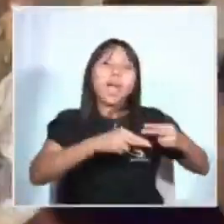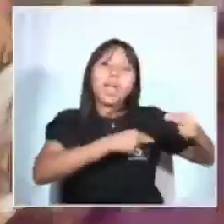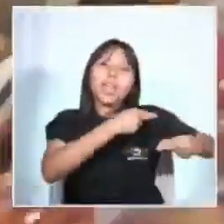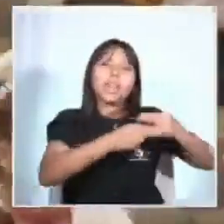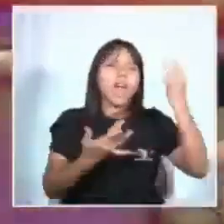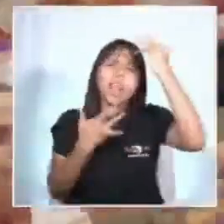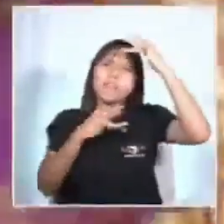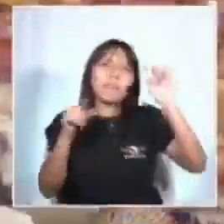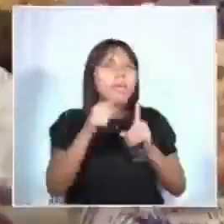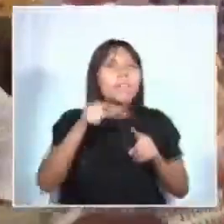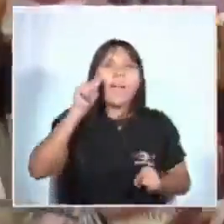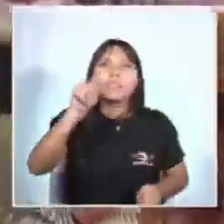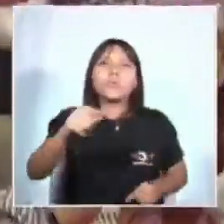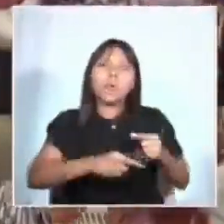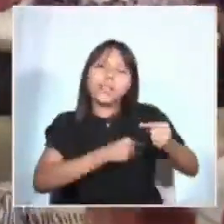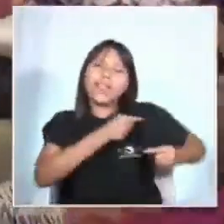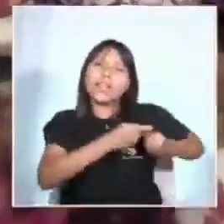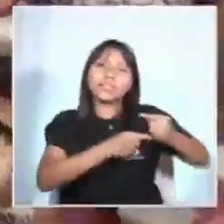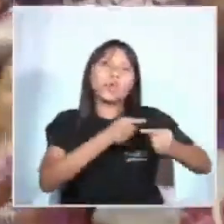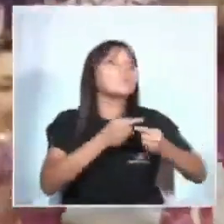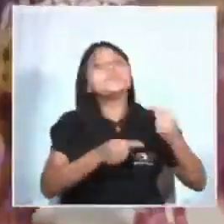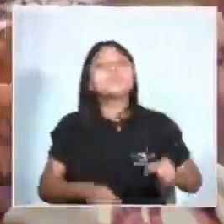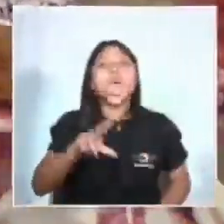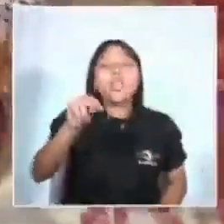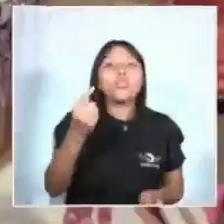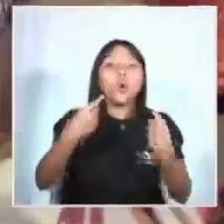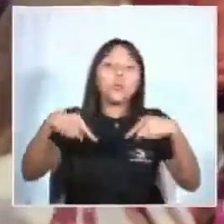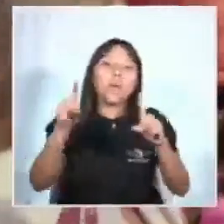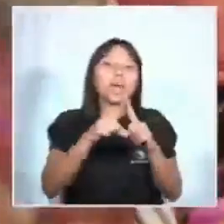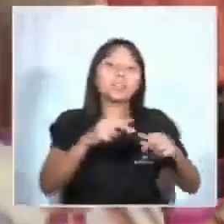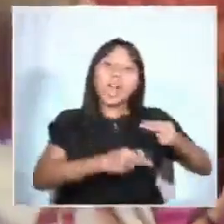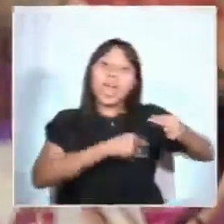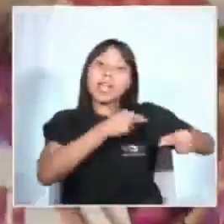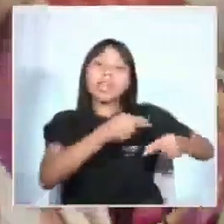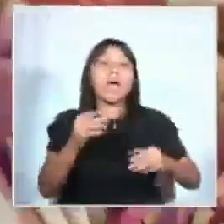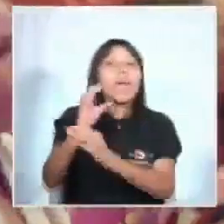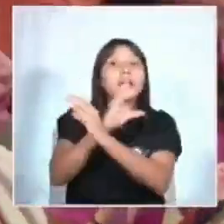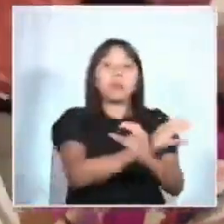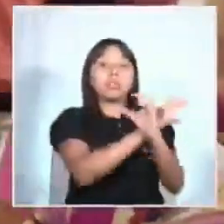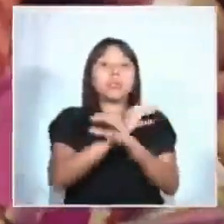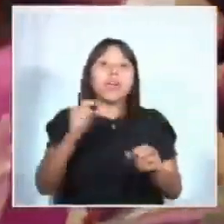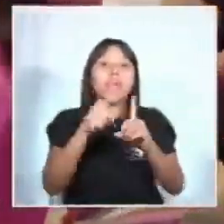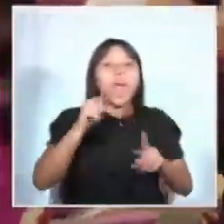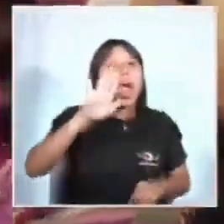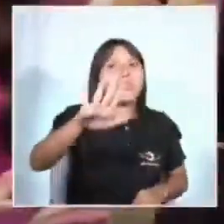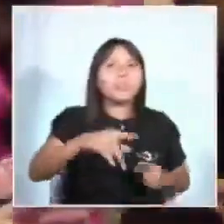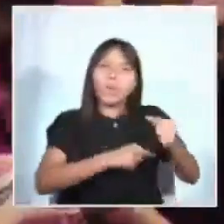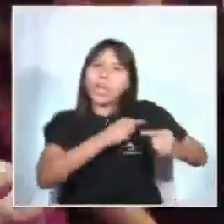enfermedad a tus generaciones. No le vas a heredar cautividad a tus